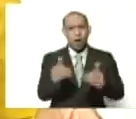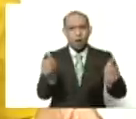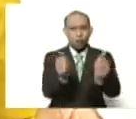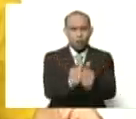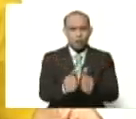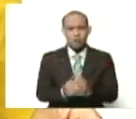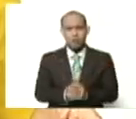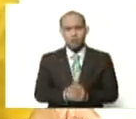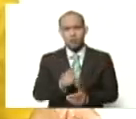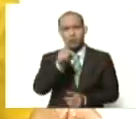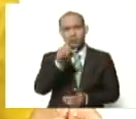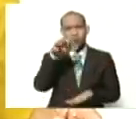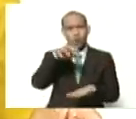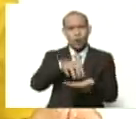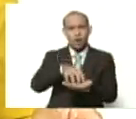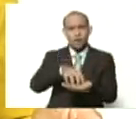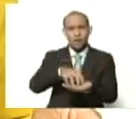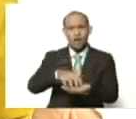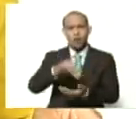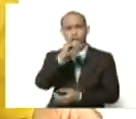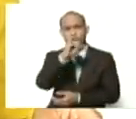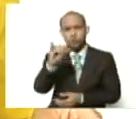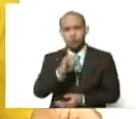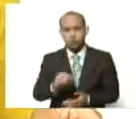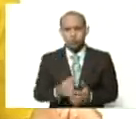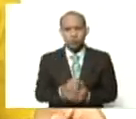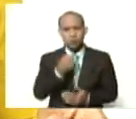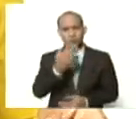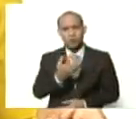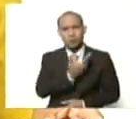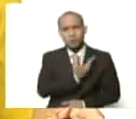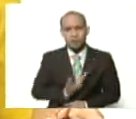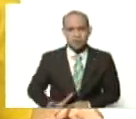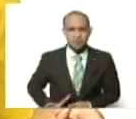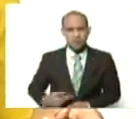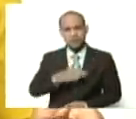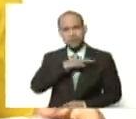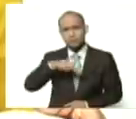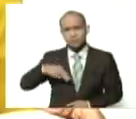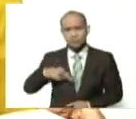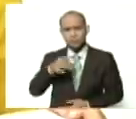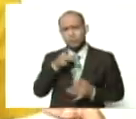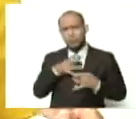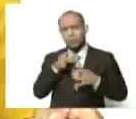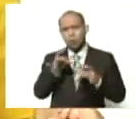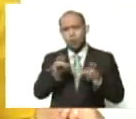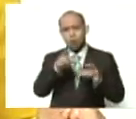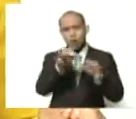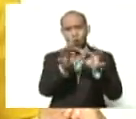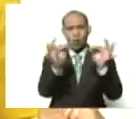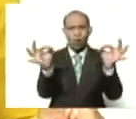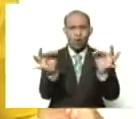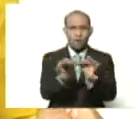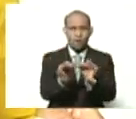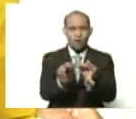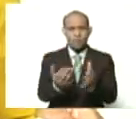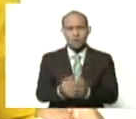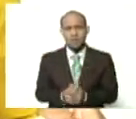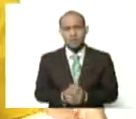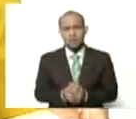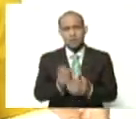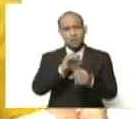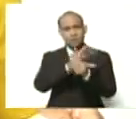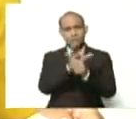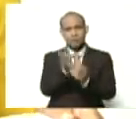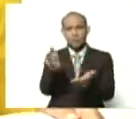1 en el estado Zulia. Bueno, presidente, transmitimos nuestras condolencias a estas familias que están atravesando